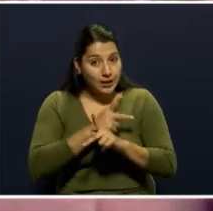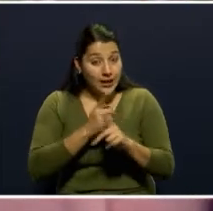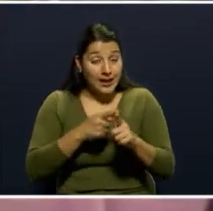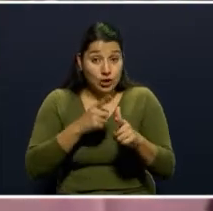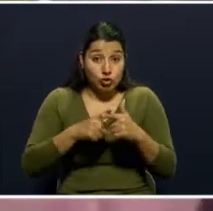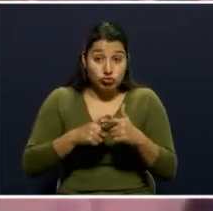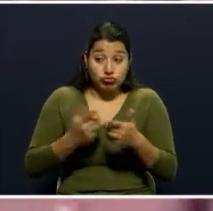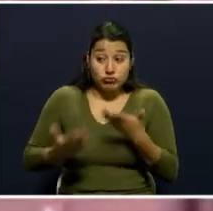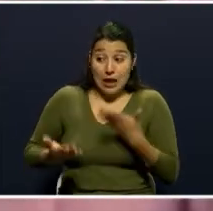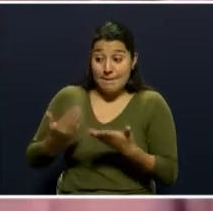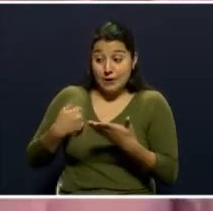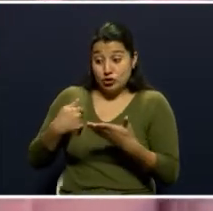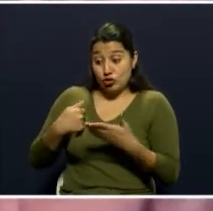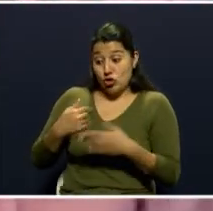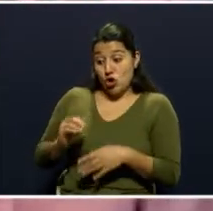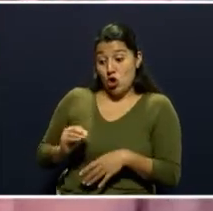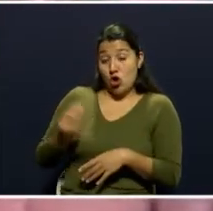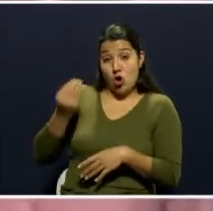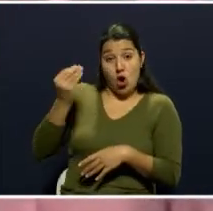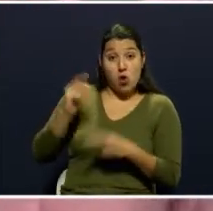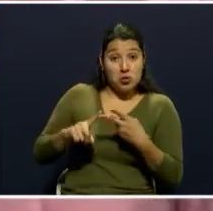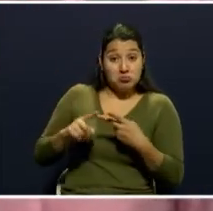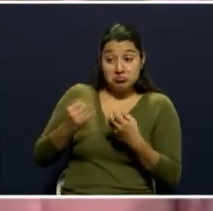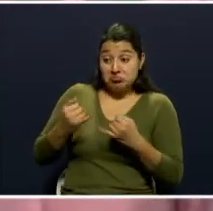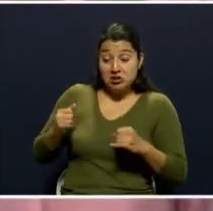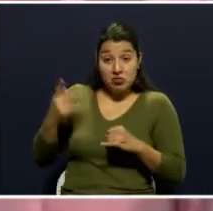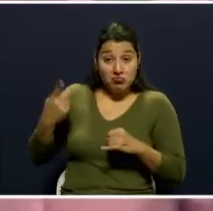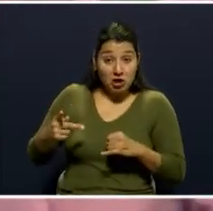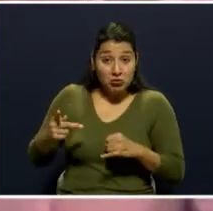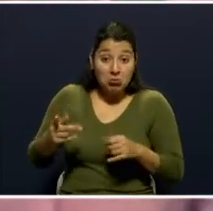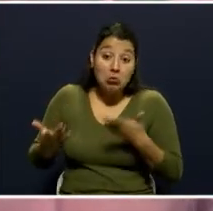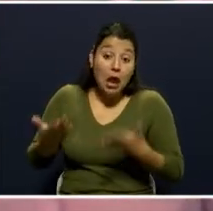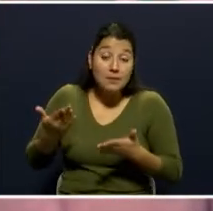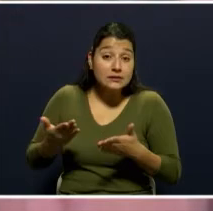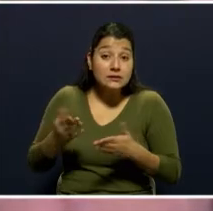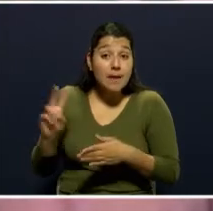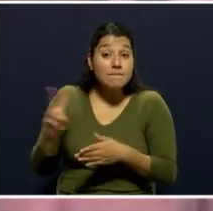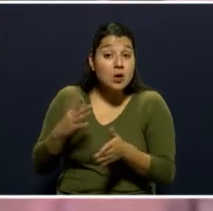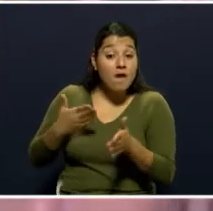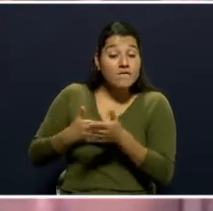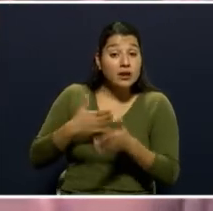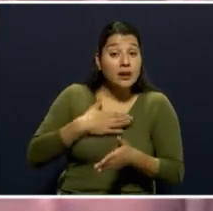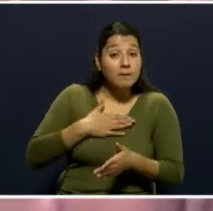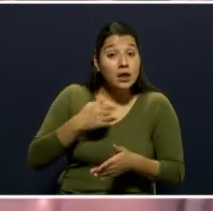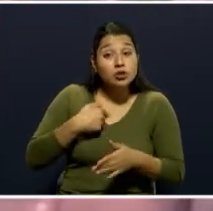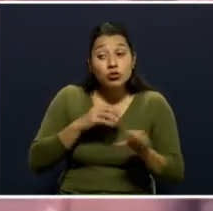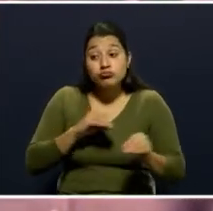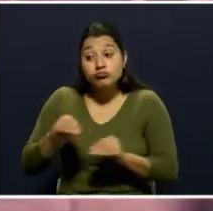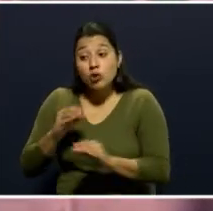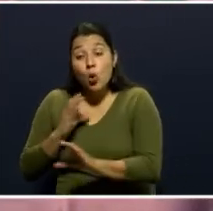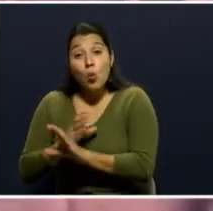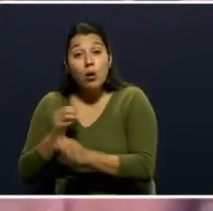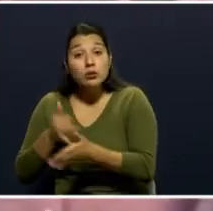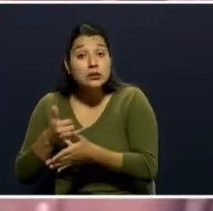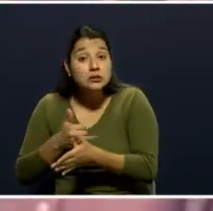minoría que, siendo joven y sin tener factores de riesgo, el virus pueda actuar de una manera exacerbada en mí. Entonces,